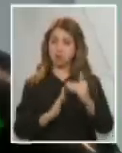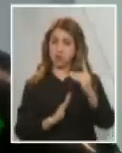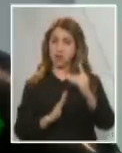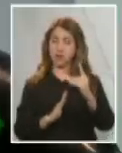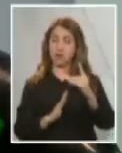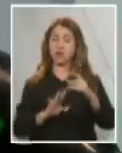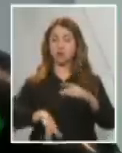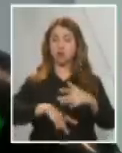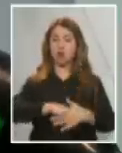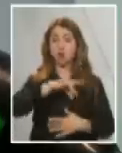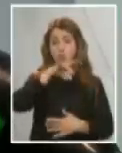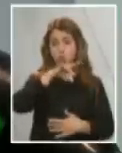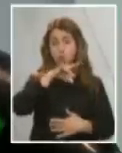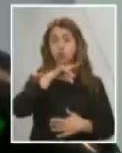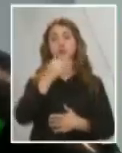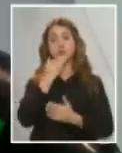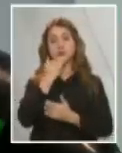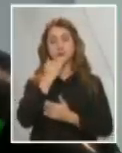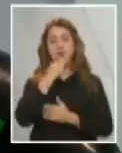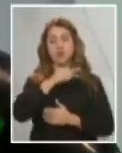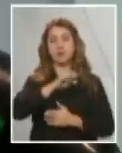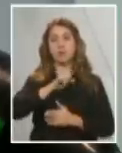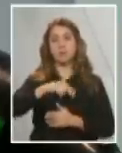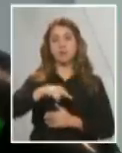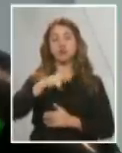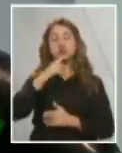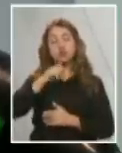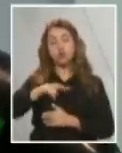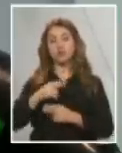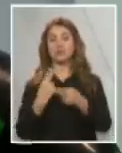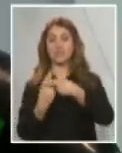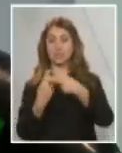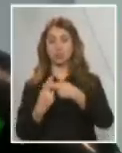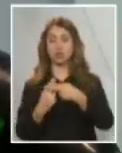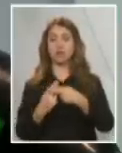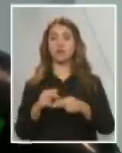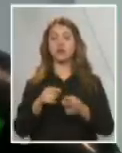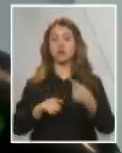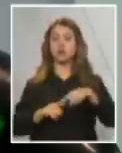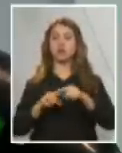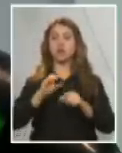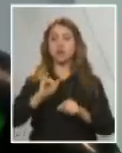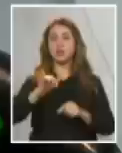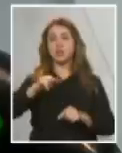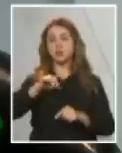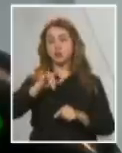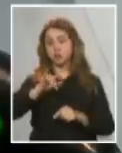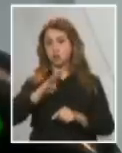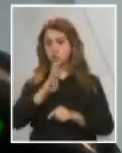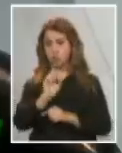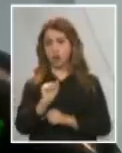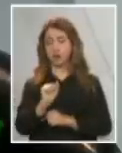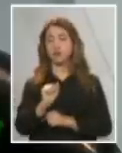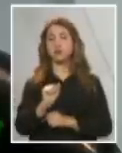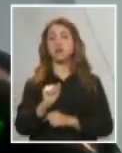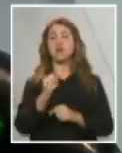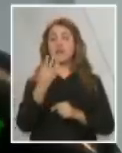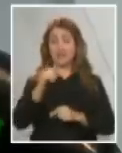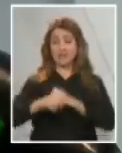el concurso, uh-huh. Sí. También mentores de Teletón y uh-huh. Después incuban en Social Lab los ganadores. Este año